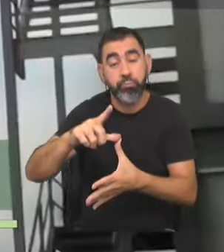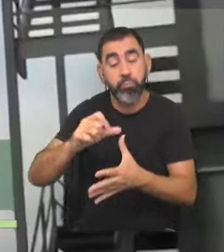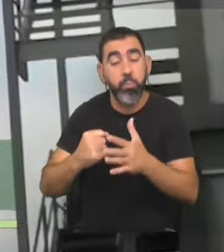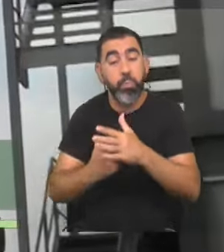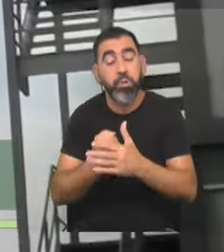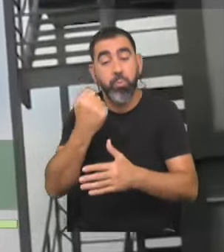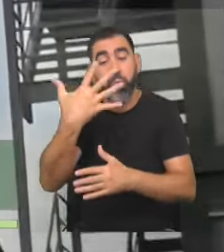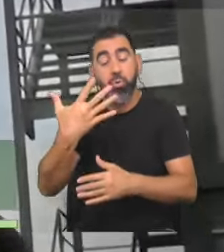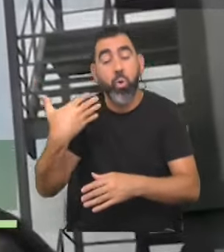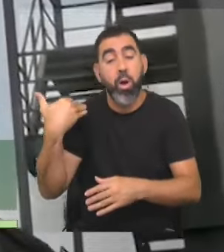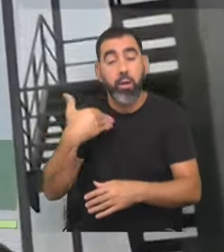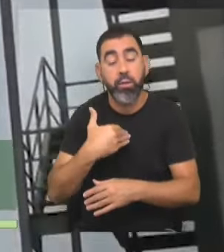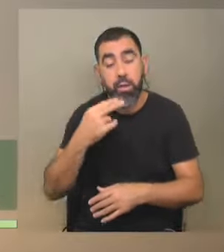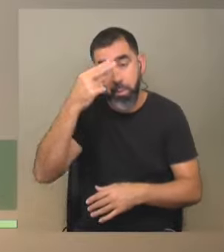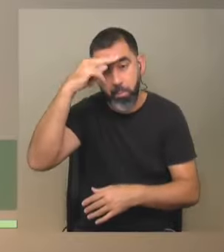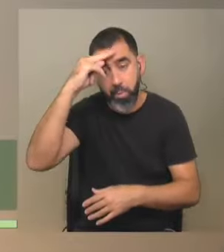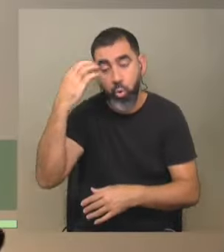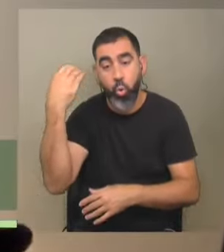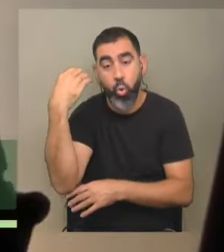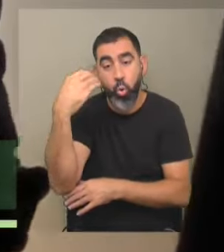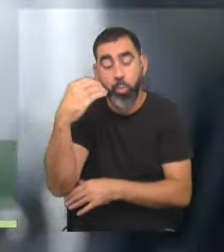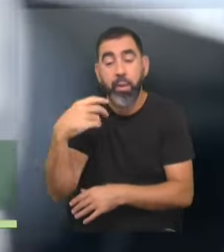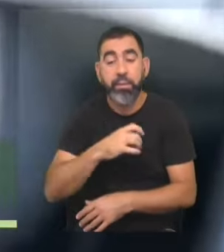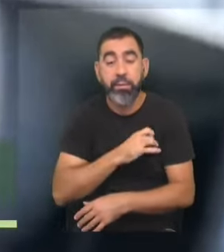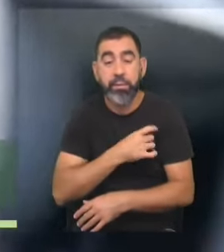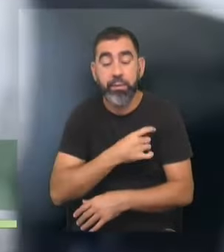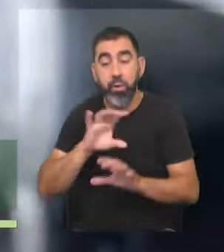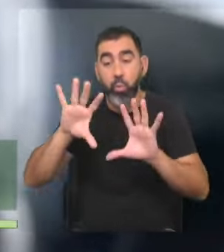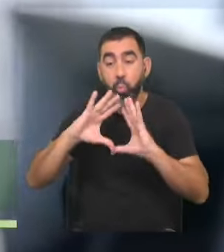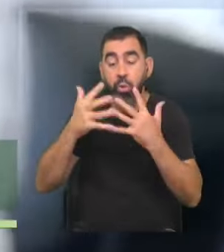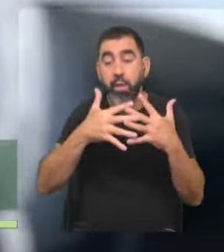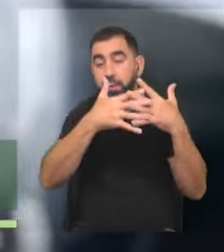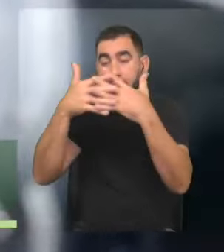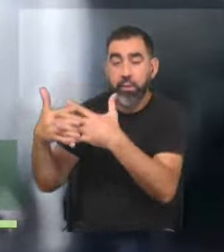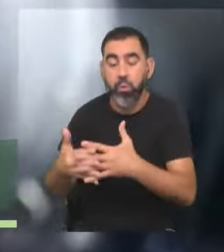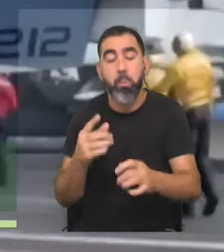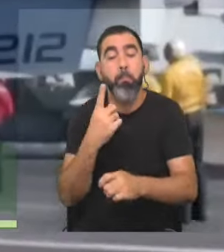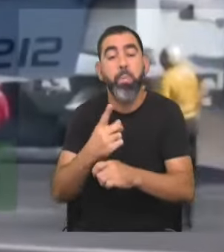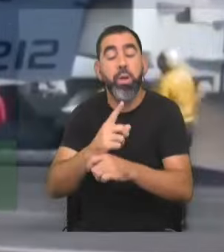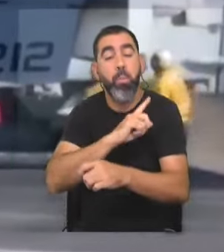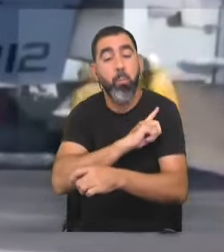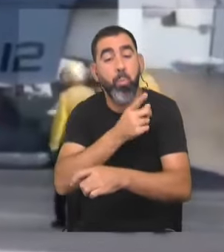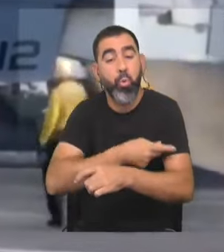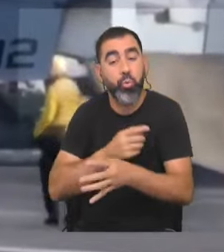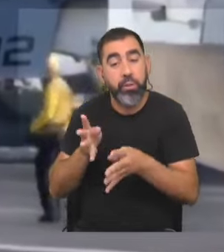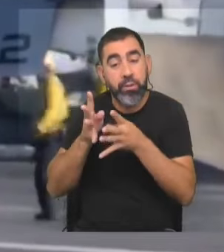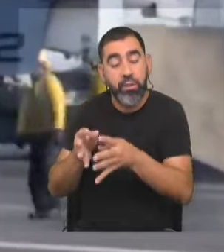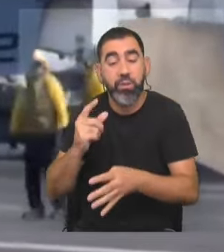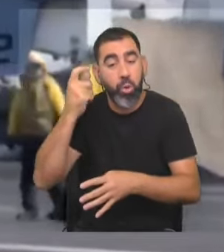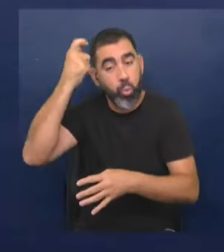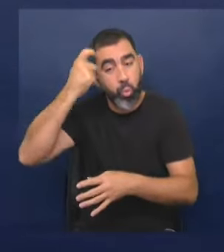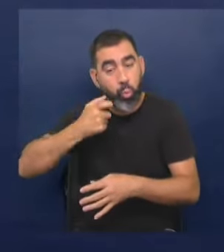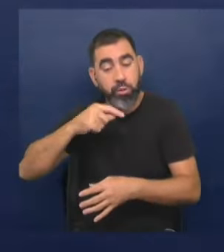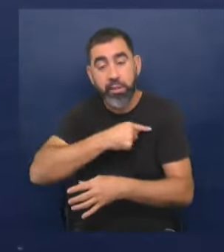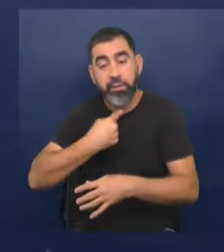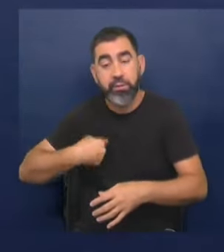regional Argentina México Colombia y chile a escala Mundial Estados Unidos es la primera potencia militar seguida por Rusia China